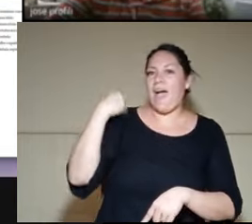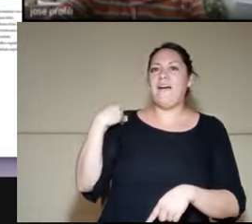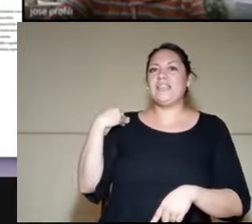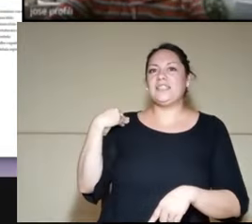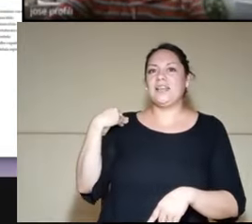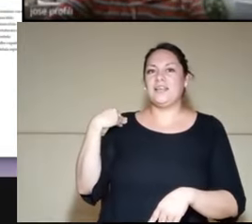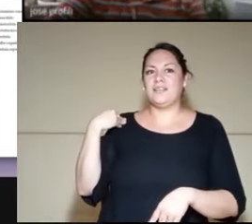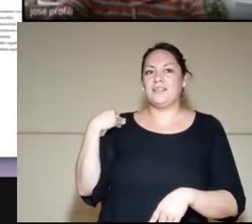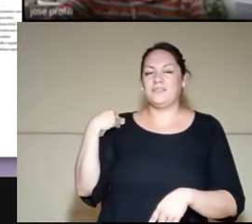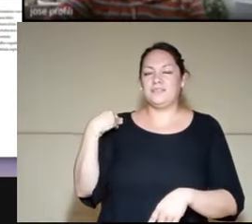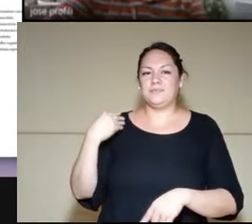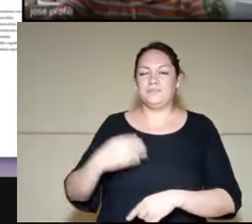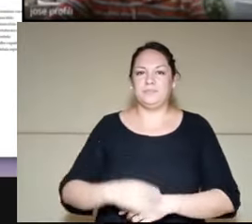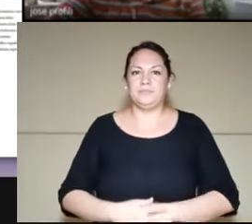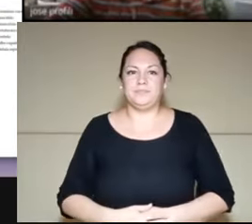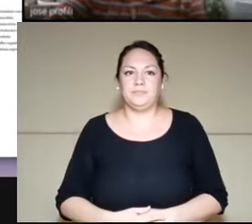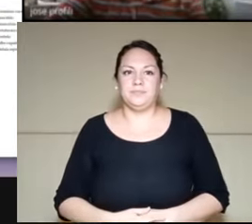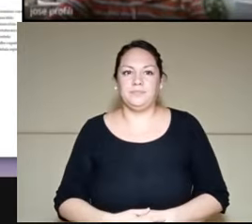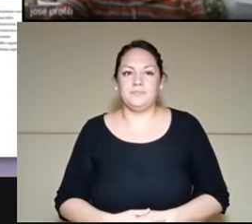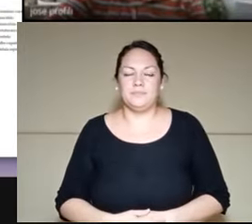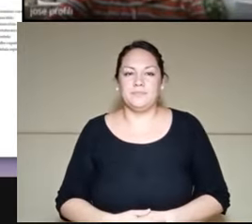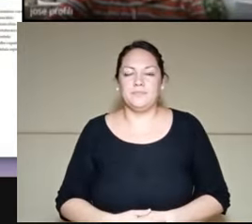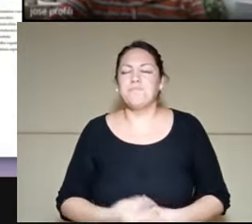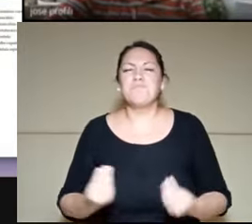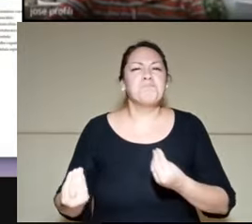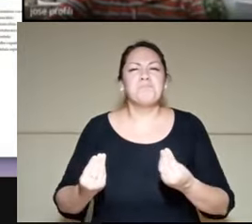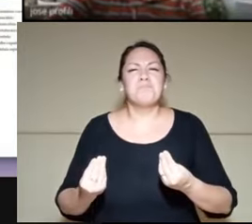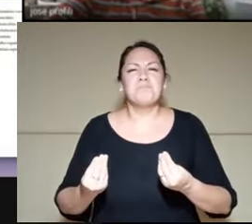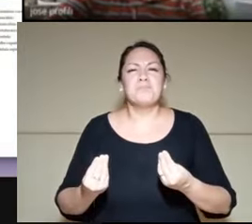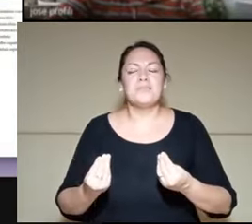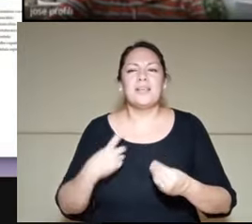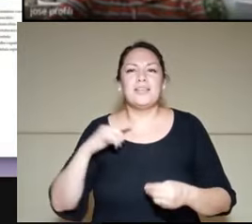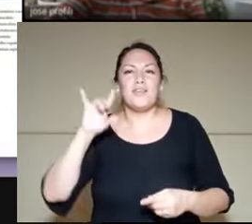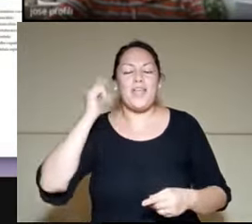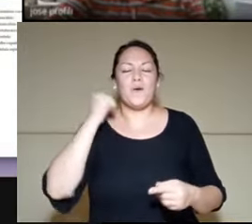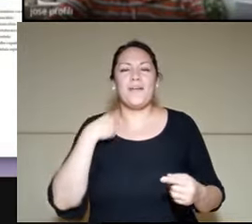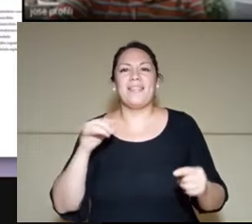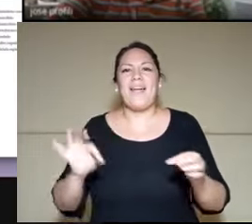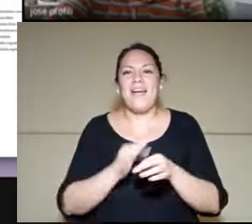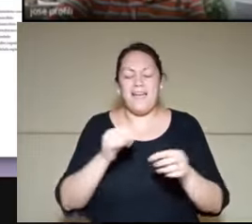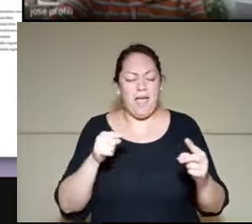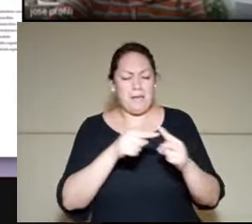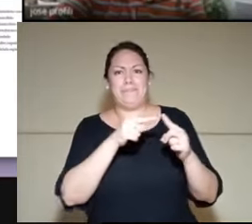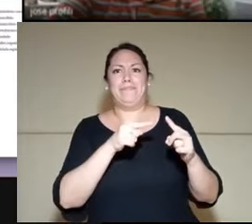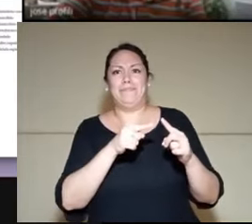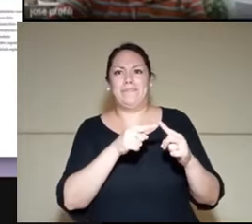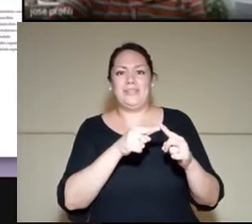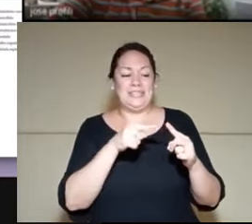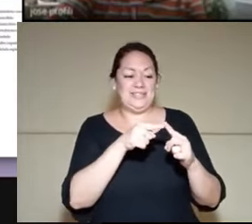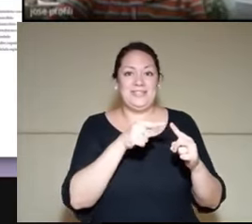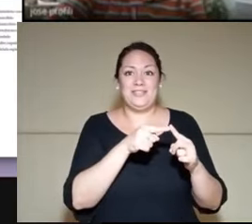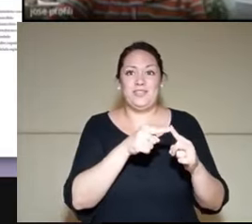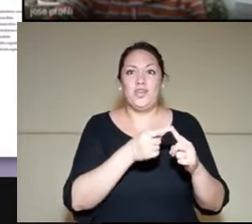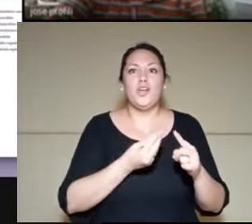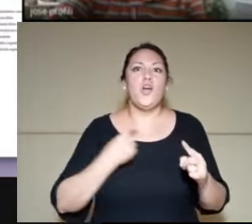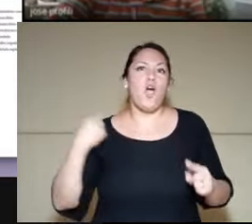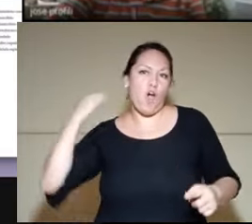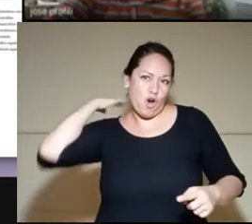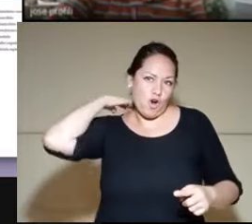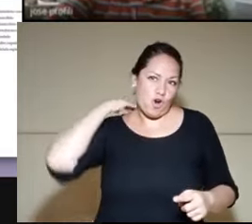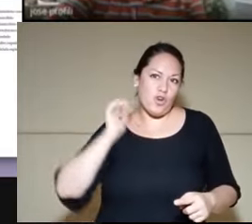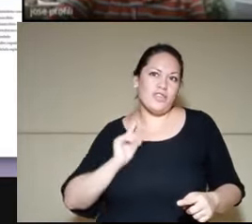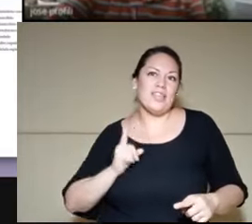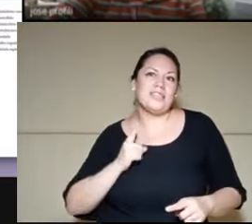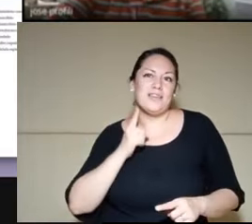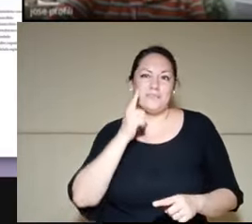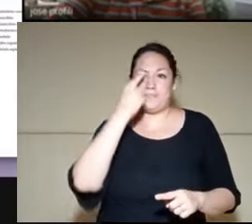y sube hasta la corteza parietal para que yo tome contacto con que me estoy pinchando el dedo. Si no